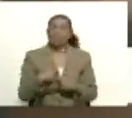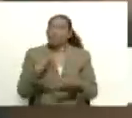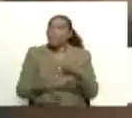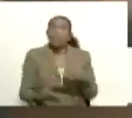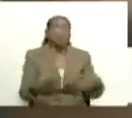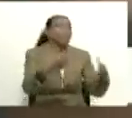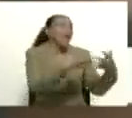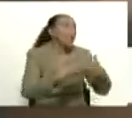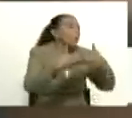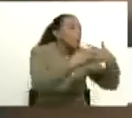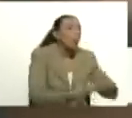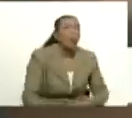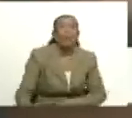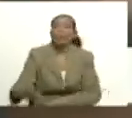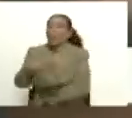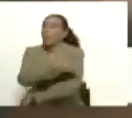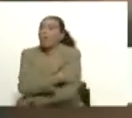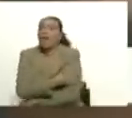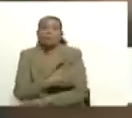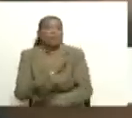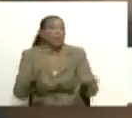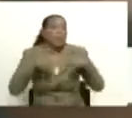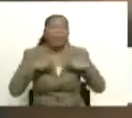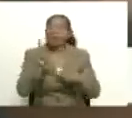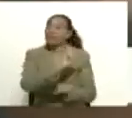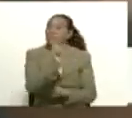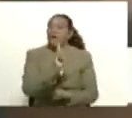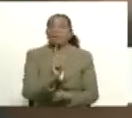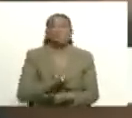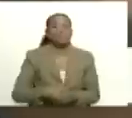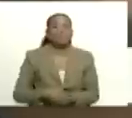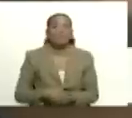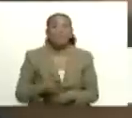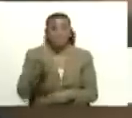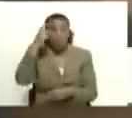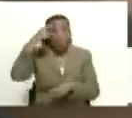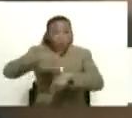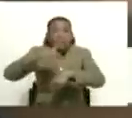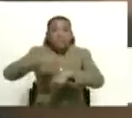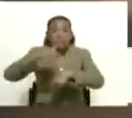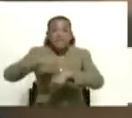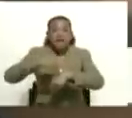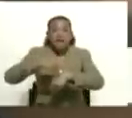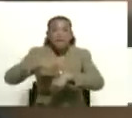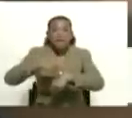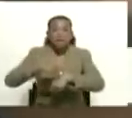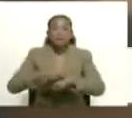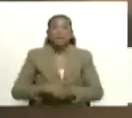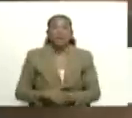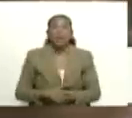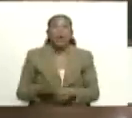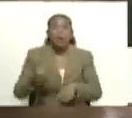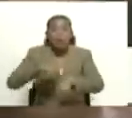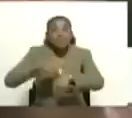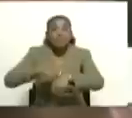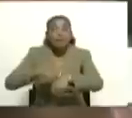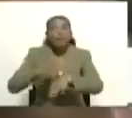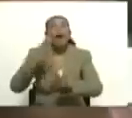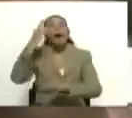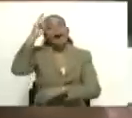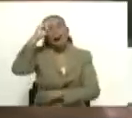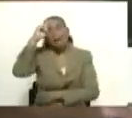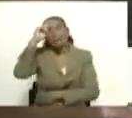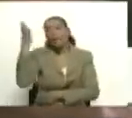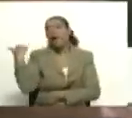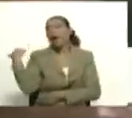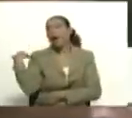venga. Esto es la crónica de una muerte anunciada. Hoy el tiempo nos da la razón. Y por eso nosotros, desde